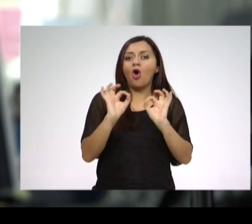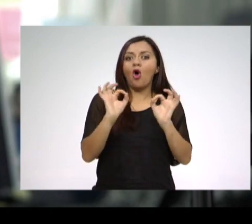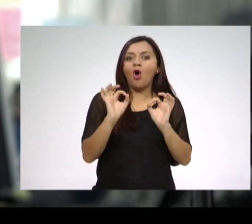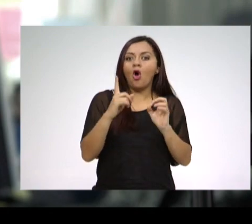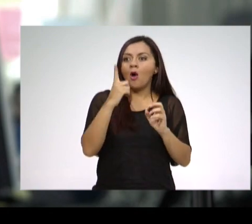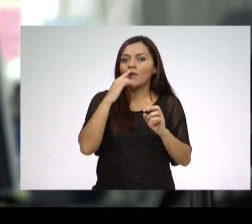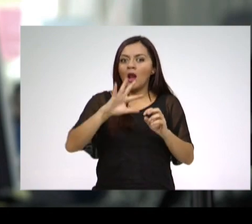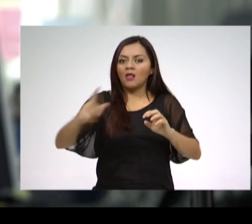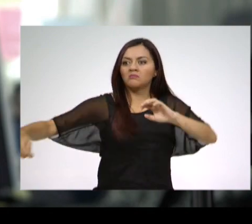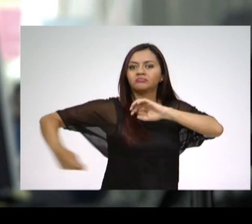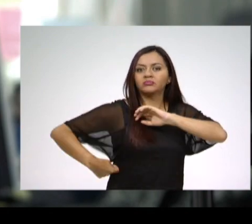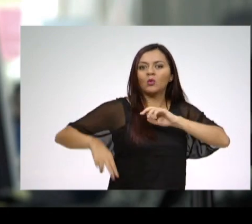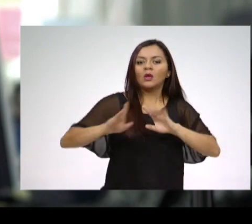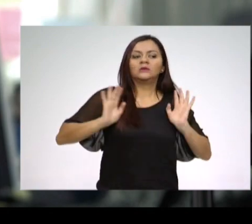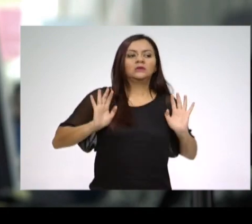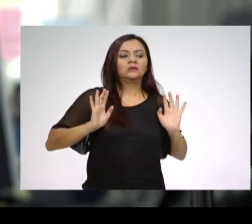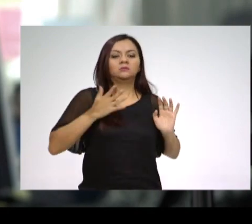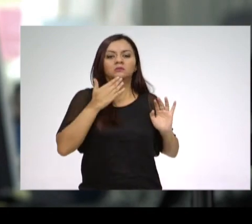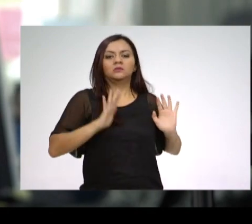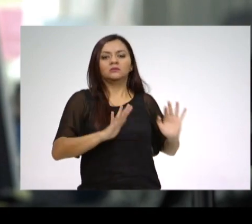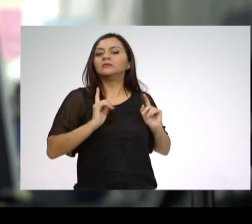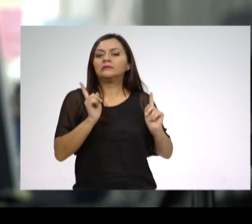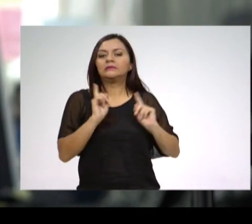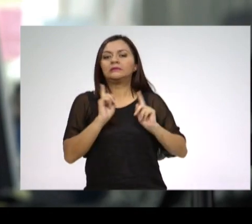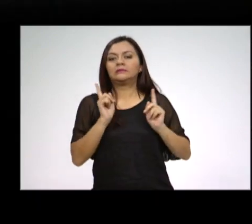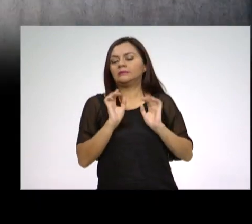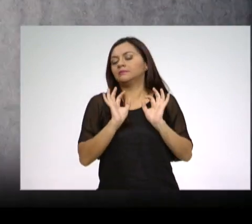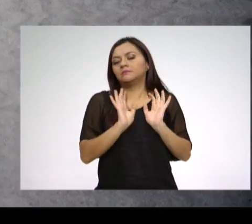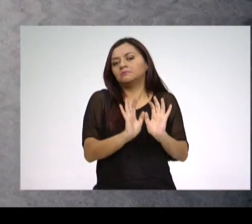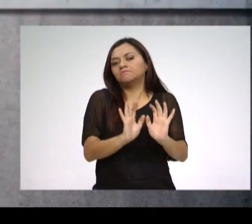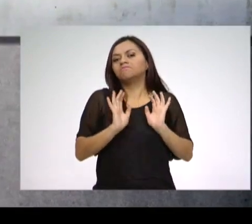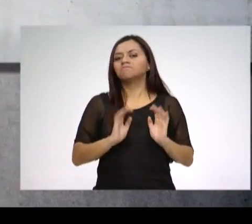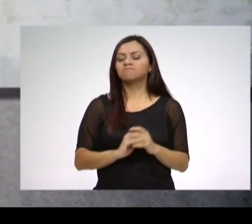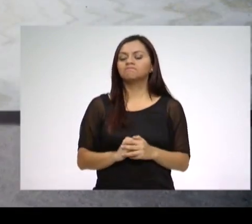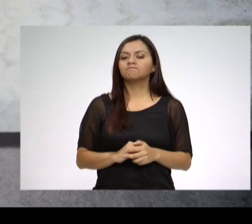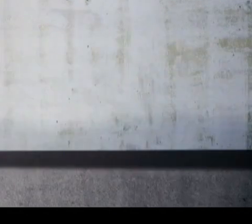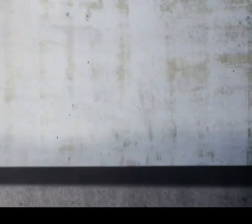lo mismo, a que sea el rebote contra ti mismo, ¿no?